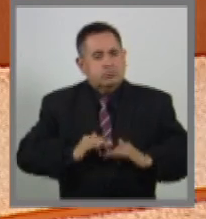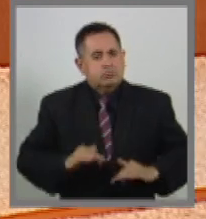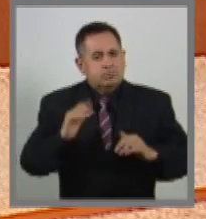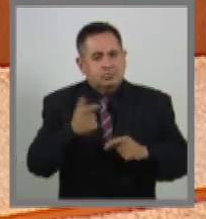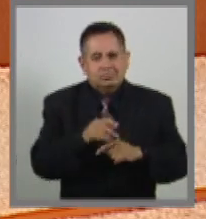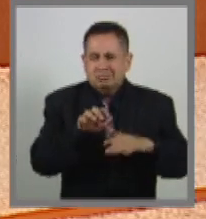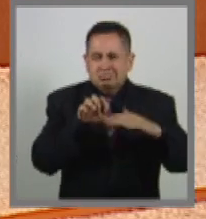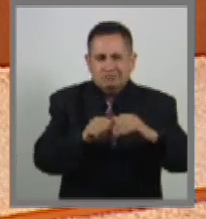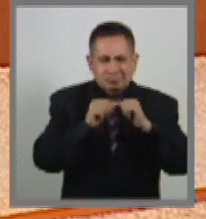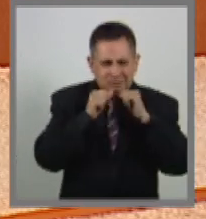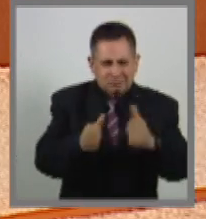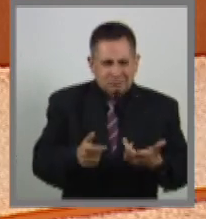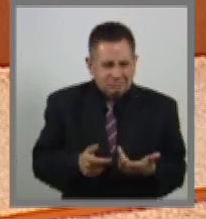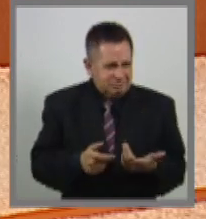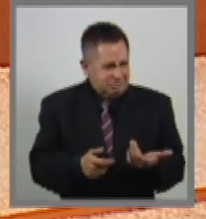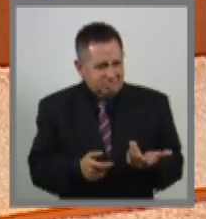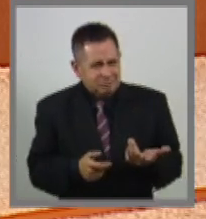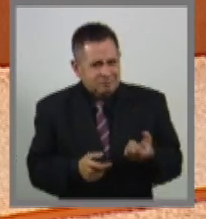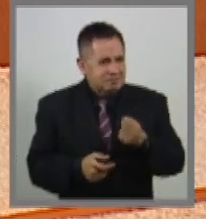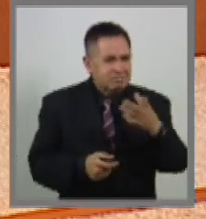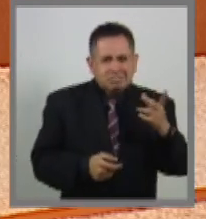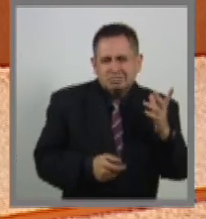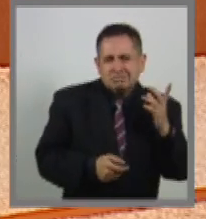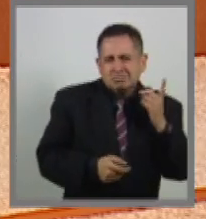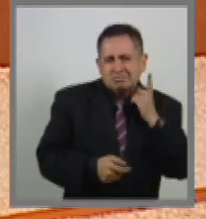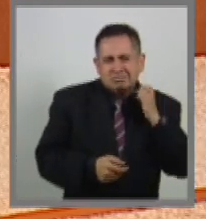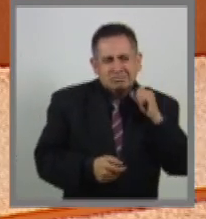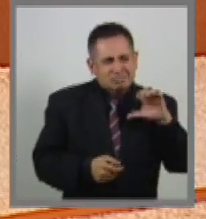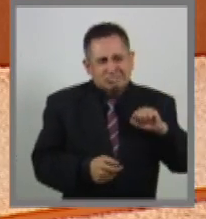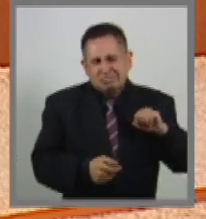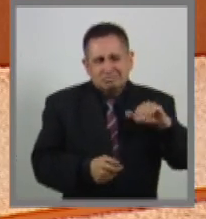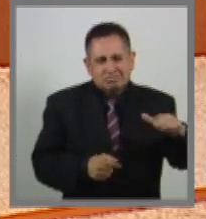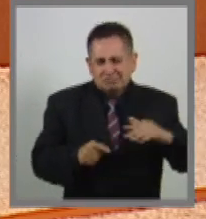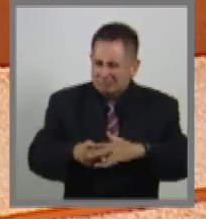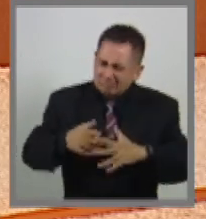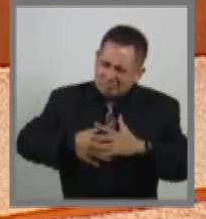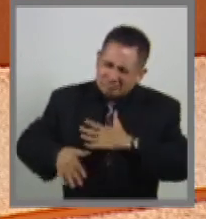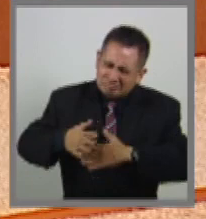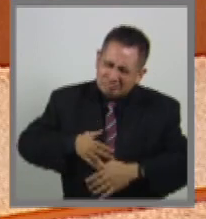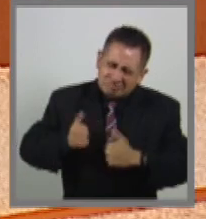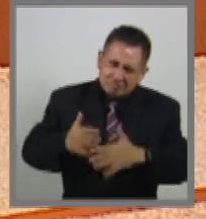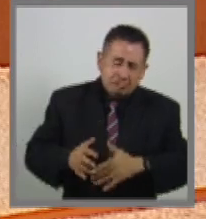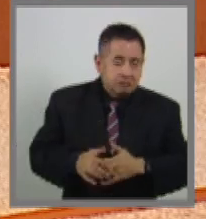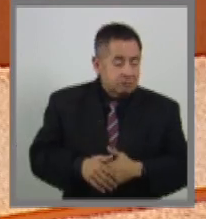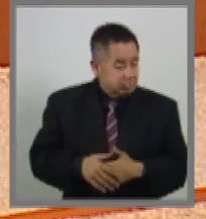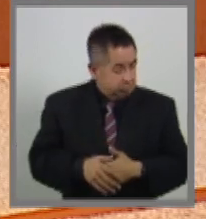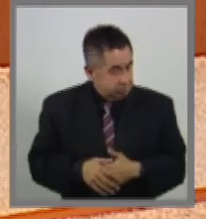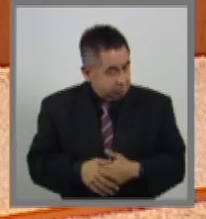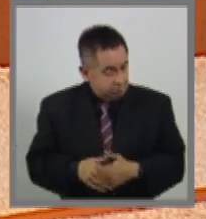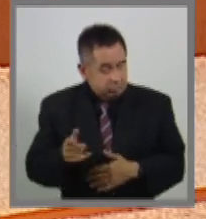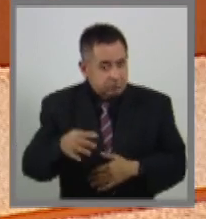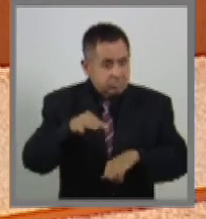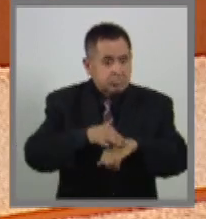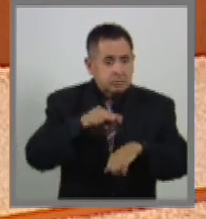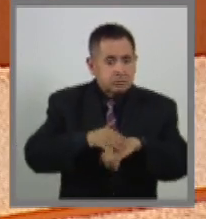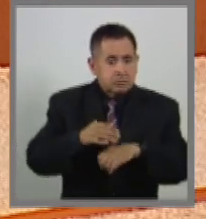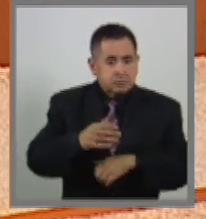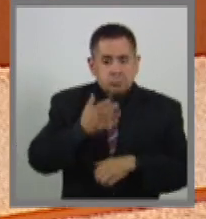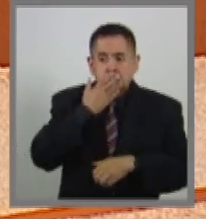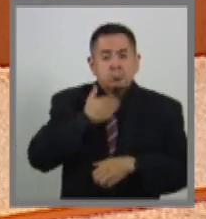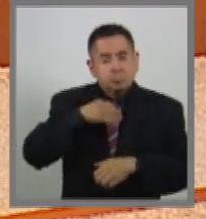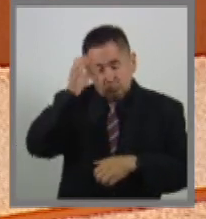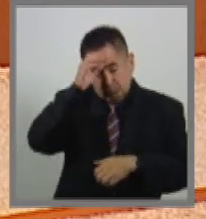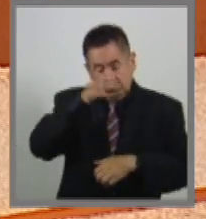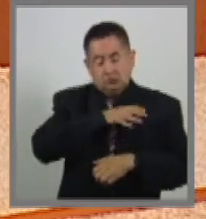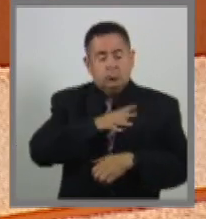ni a los tobillos a los que ganan los legisladores, matándose. Y el médico, sin objeción de